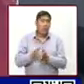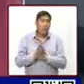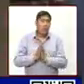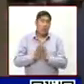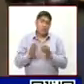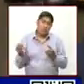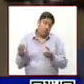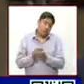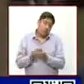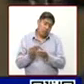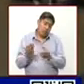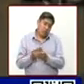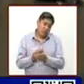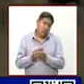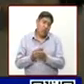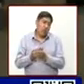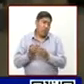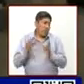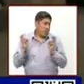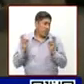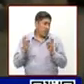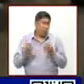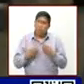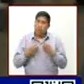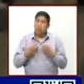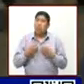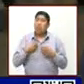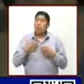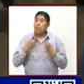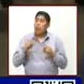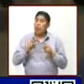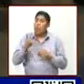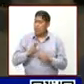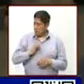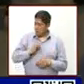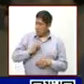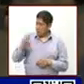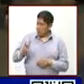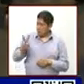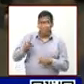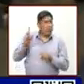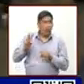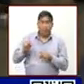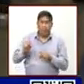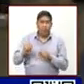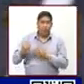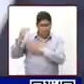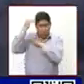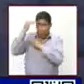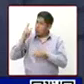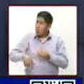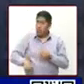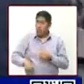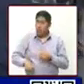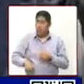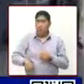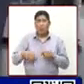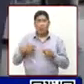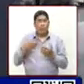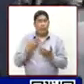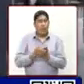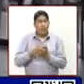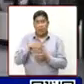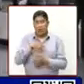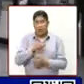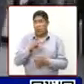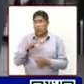solicitaba que adjunte todas las pruebas y sobre todo que me presente el día viernes. Yo le dije, el día viernes no estaré en la ciudad de Santa Cruz. Si llegando a